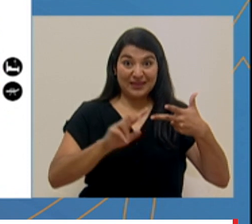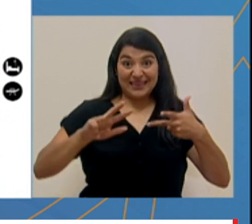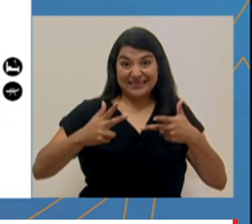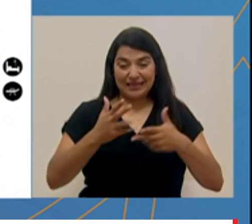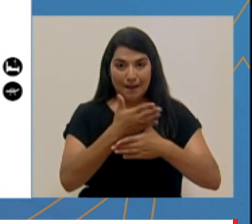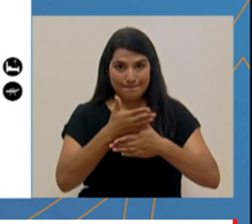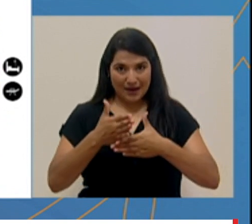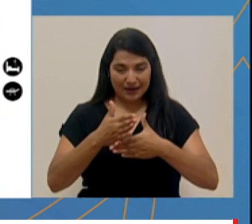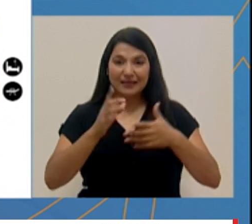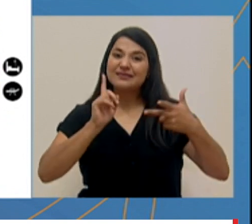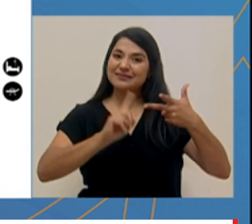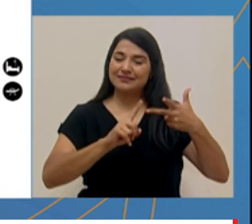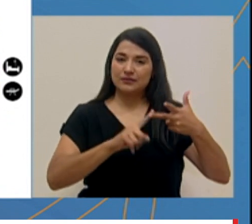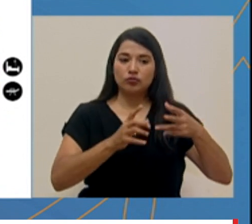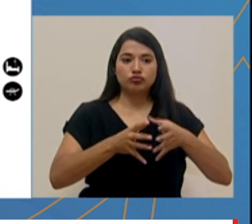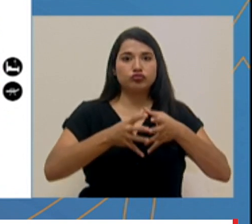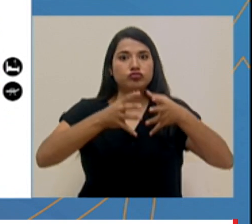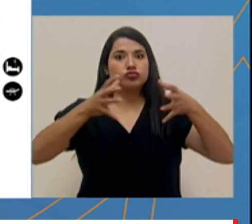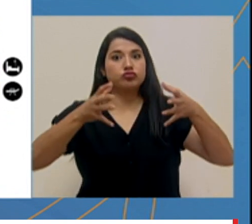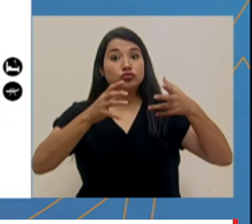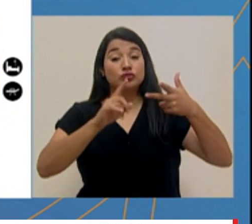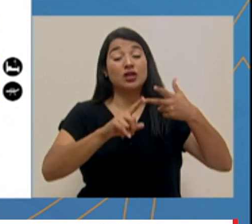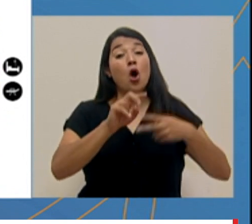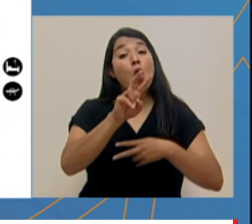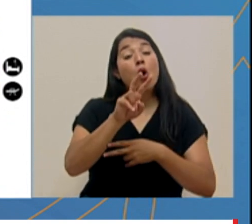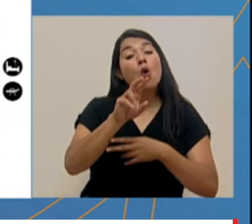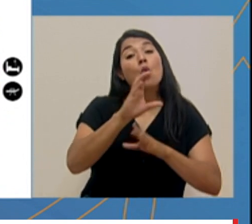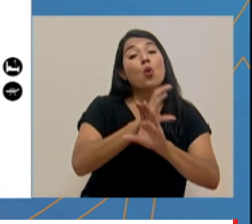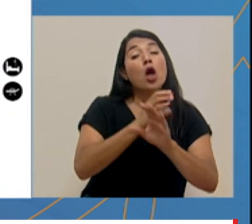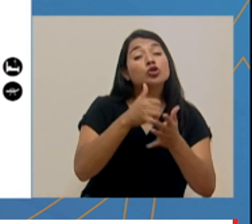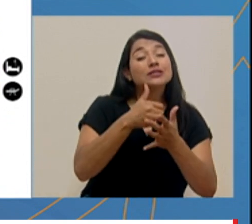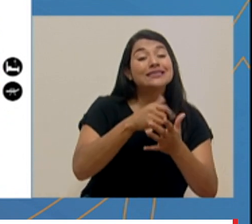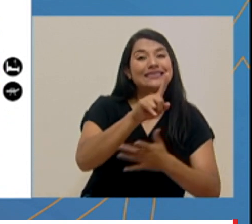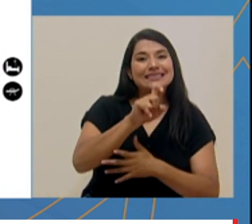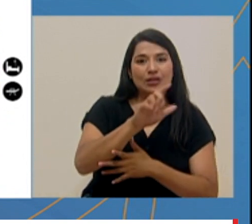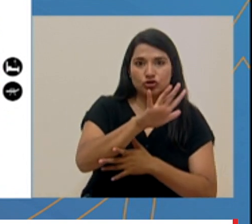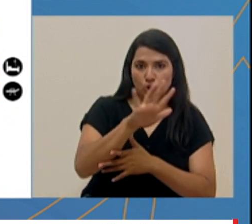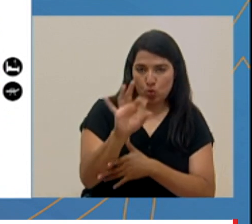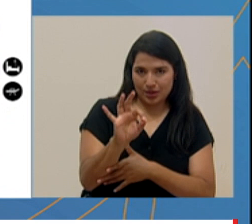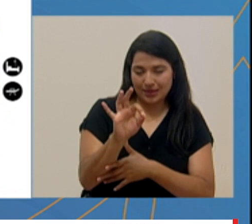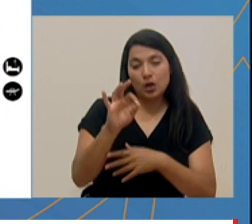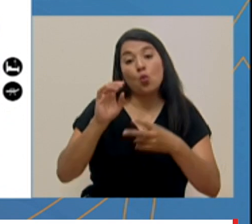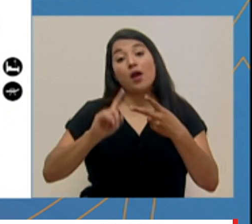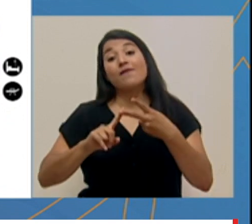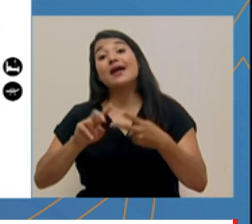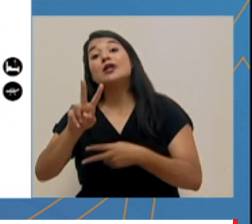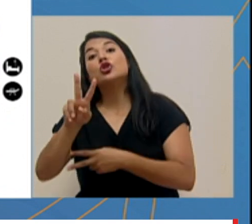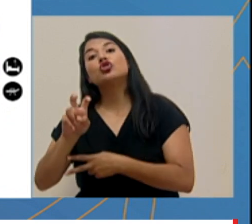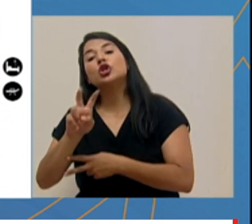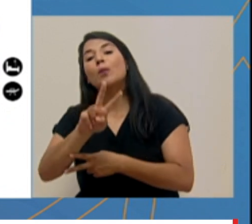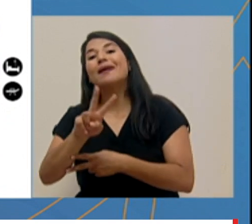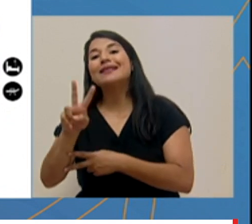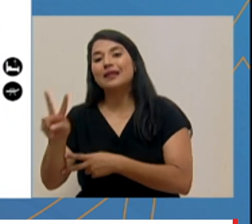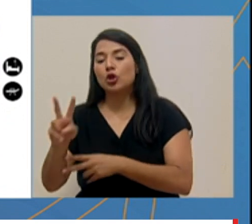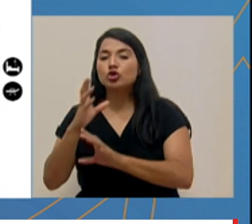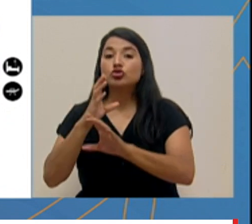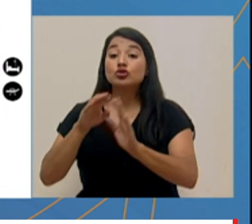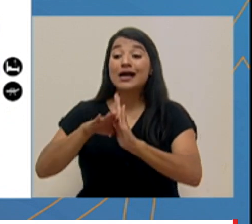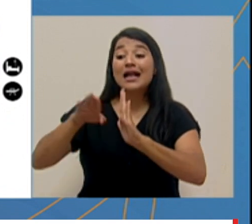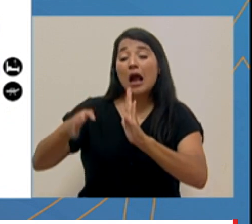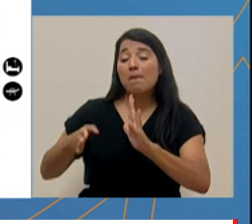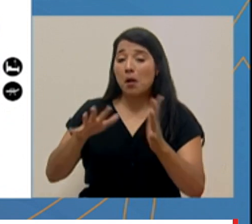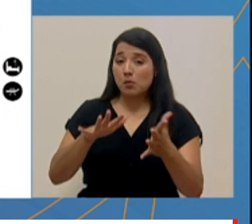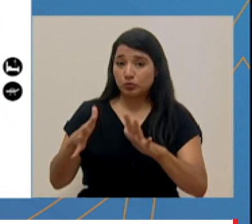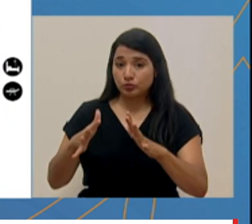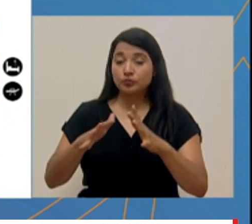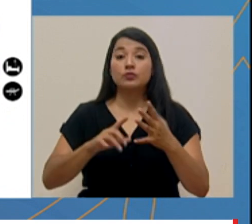3, donde ampliábamos a 159 camas UCI, 222 camas moderadas.